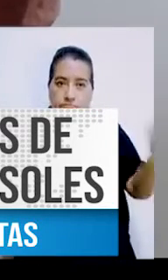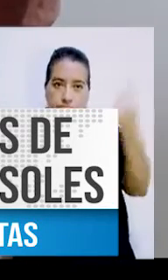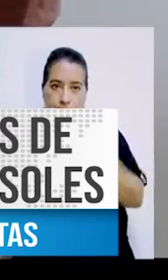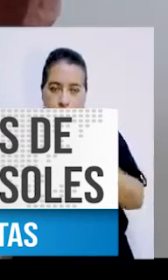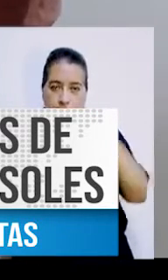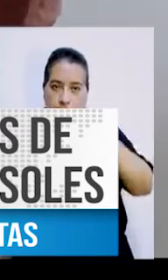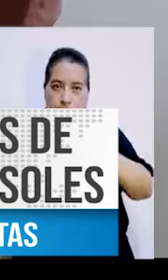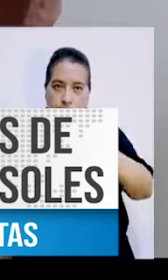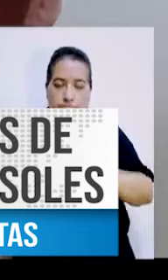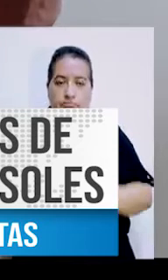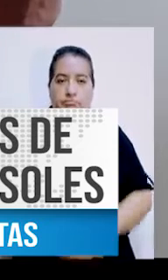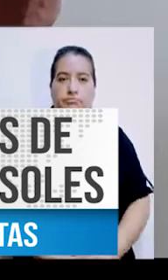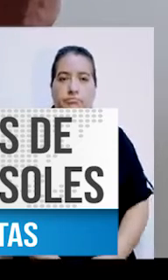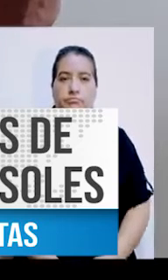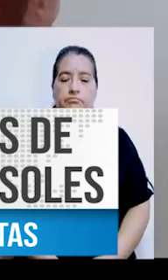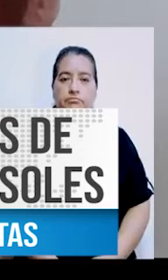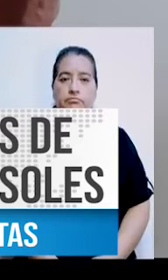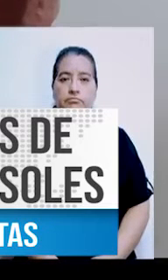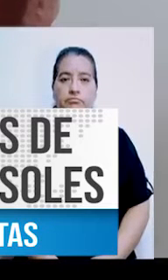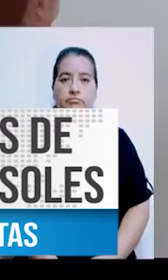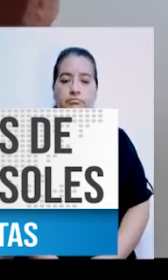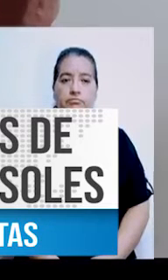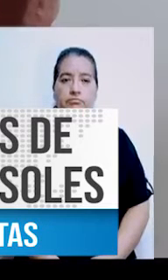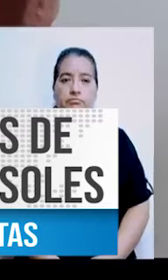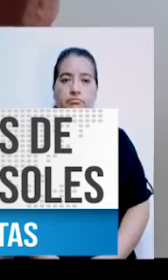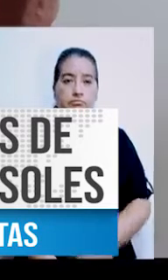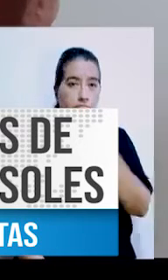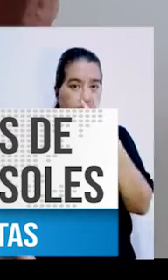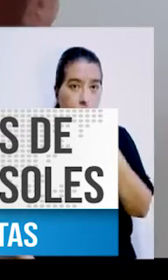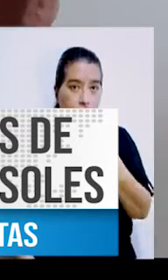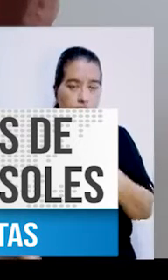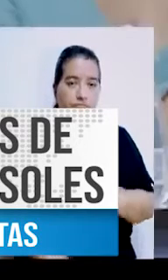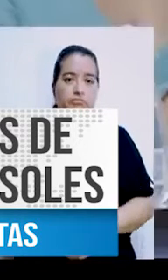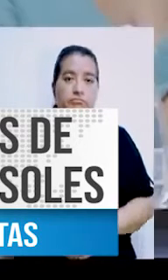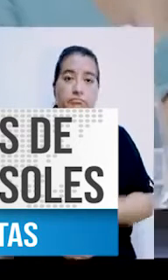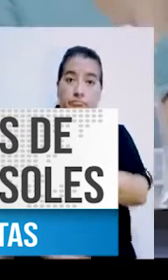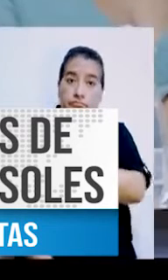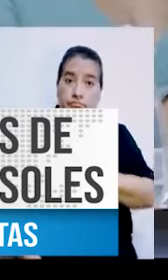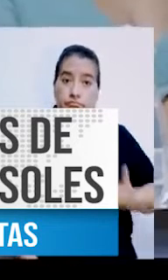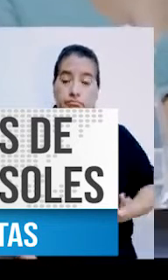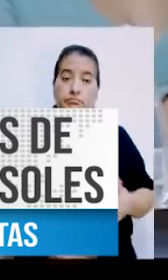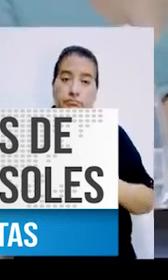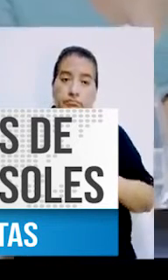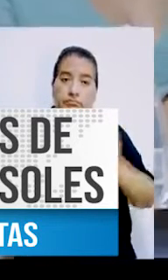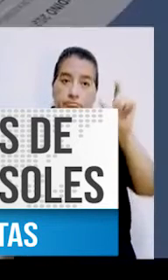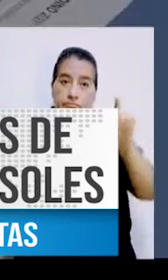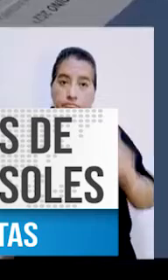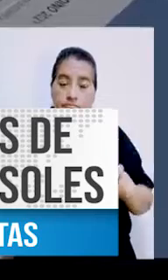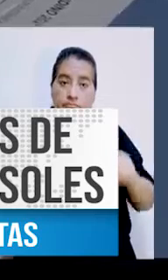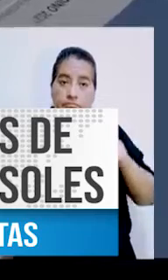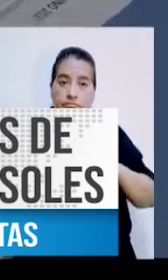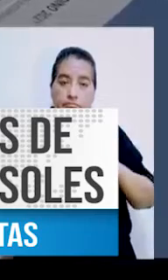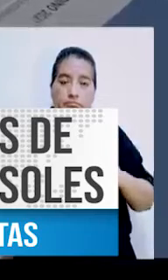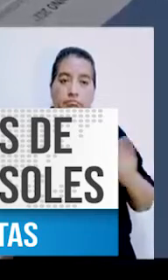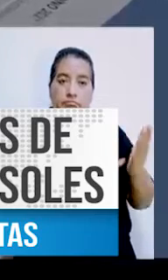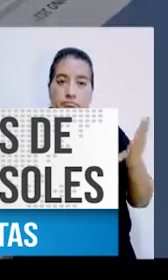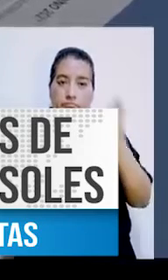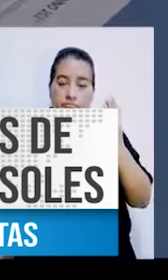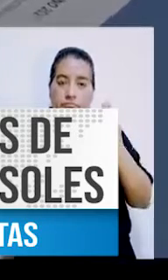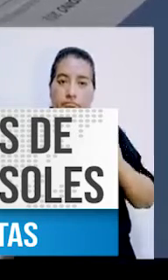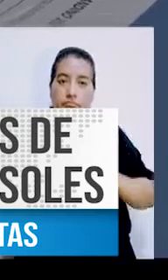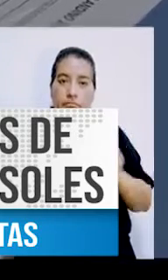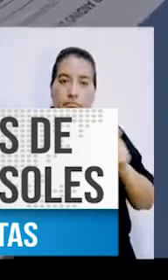la plataforma del organismo electoral, los miembros de mesa deben completar una declaración jurada en la cual consignarán su